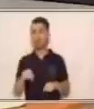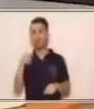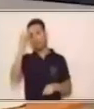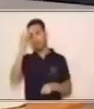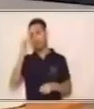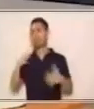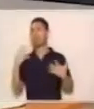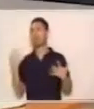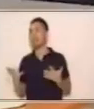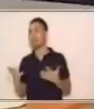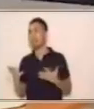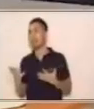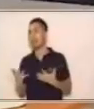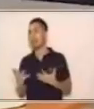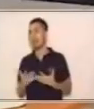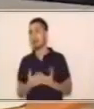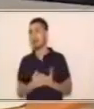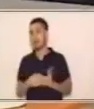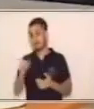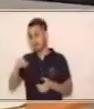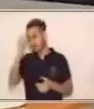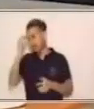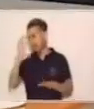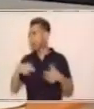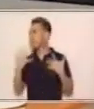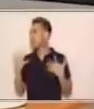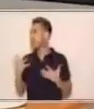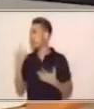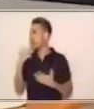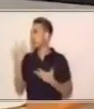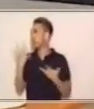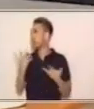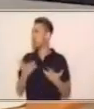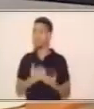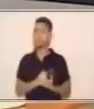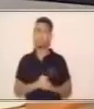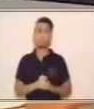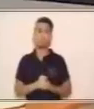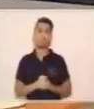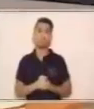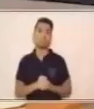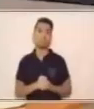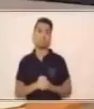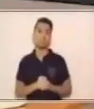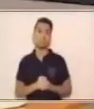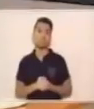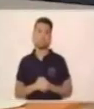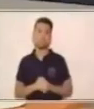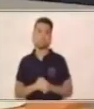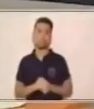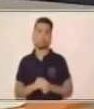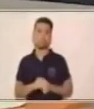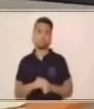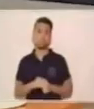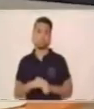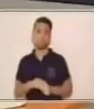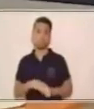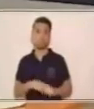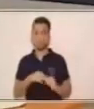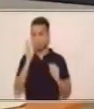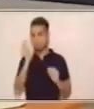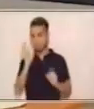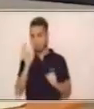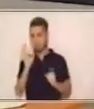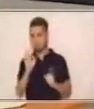programa? ¿Qué aprendiste el día de hoy? A ver, ¿qué fue lo que tú aprendiste? ¿Sí? ¿Qué aprendiste?